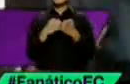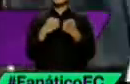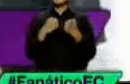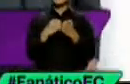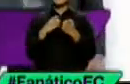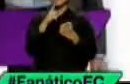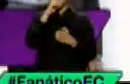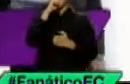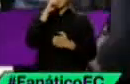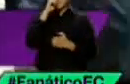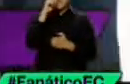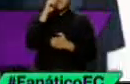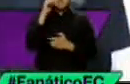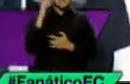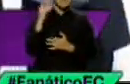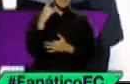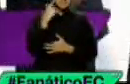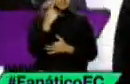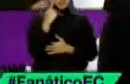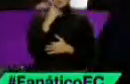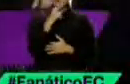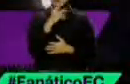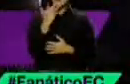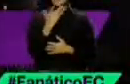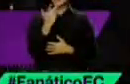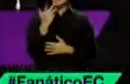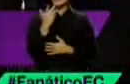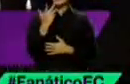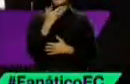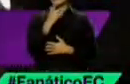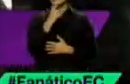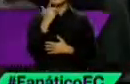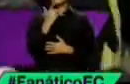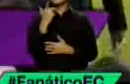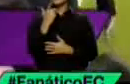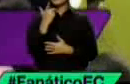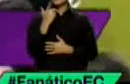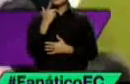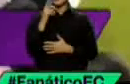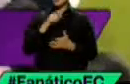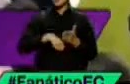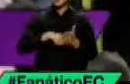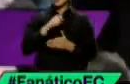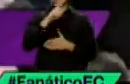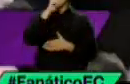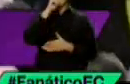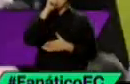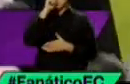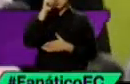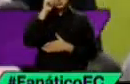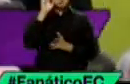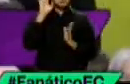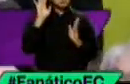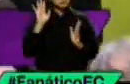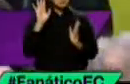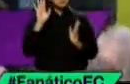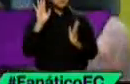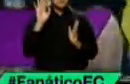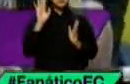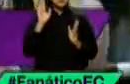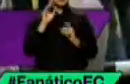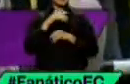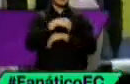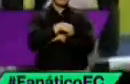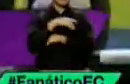Blanca. Todavía se espera por saber quién será la estrella que contrata el Madrid. Uno no se cree que se vayan a quedar de